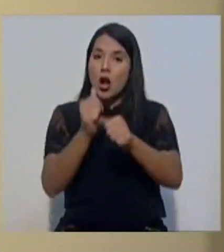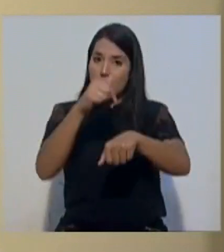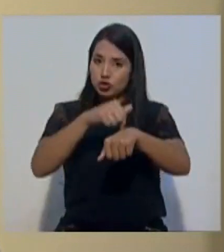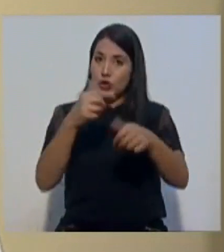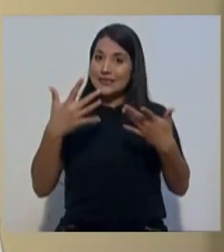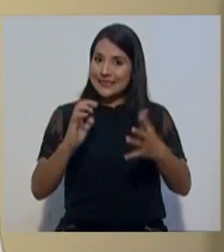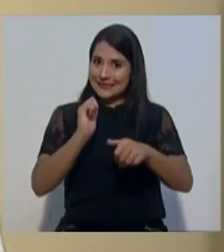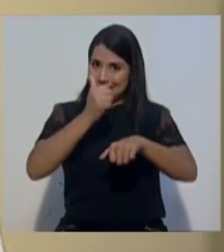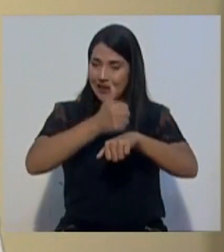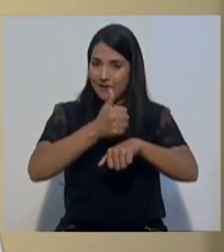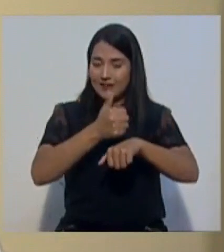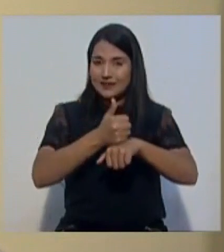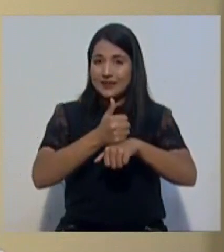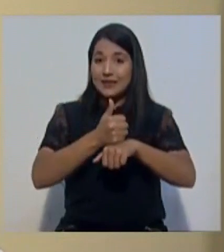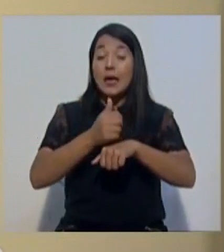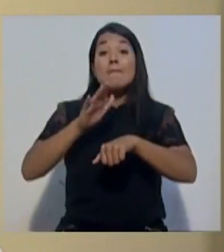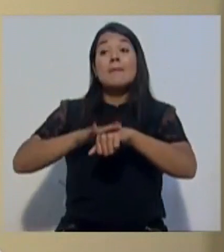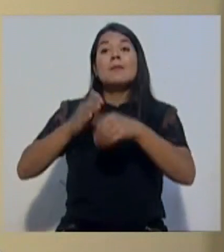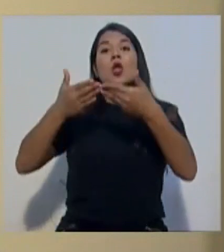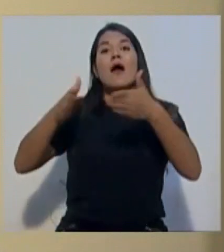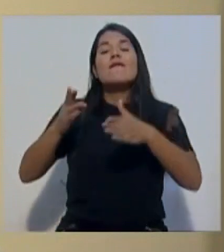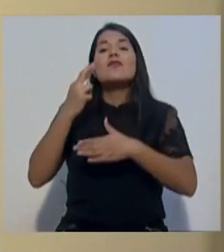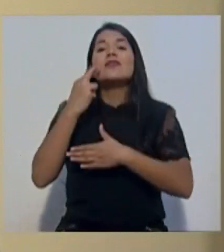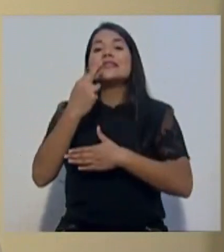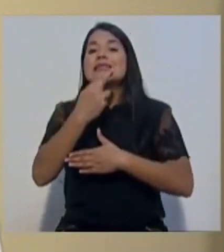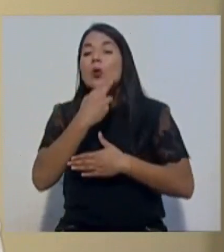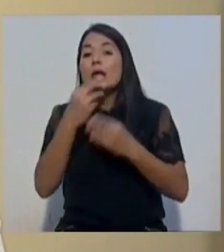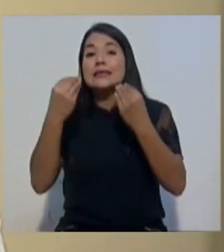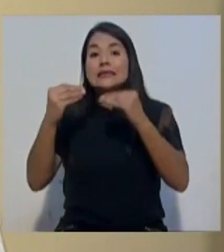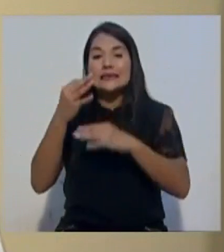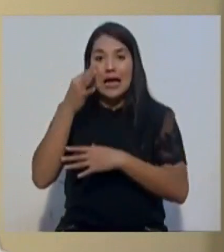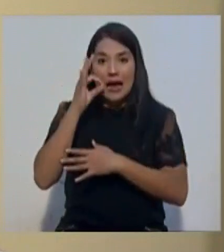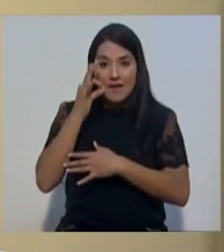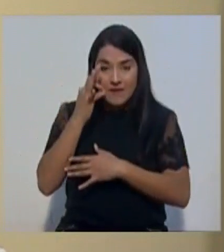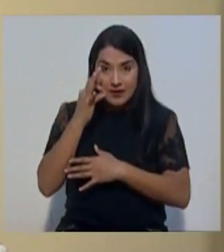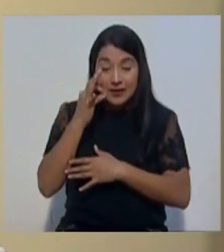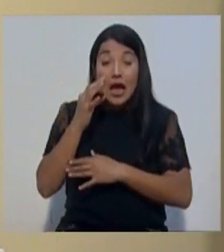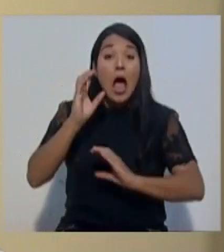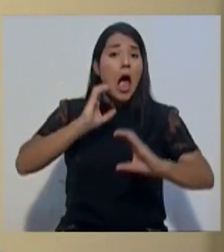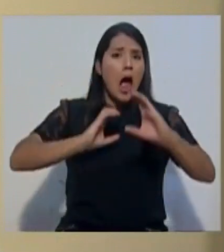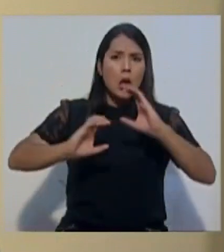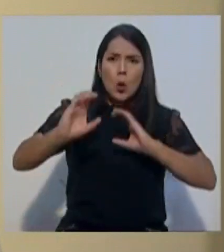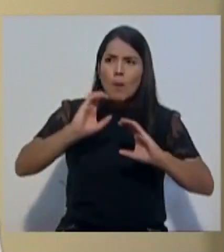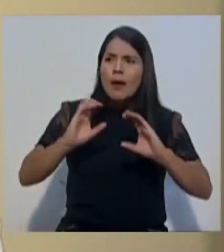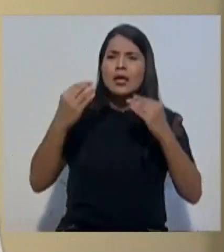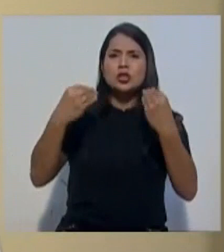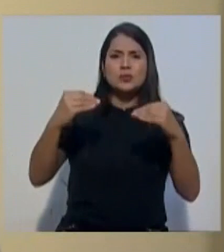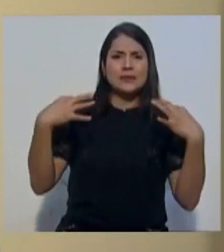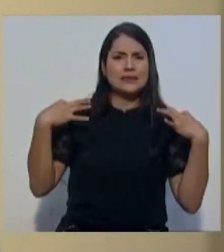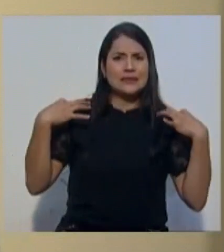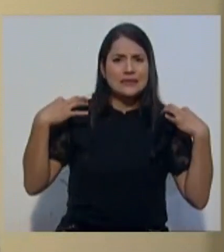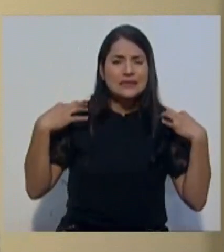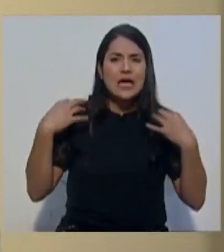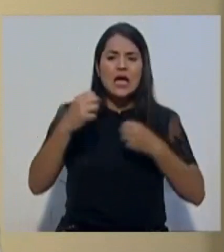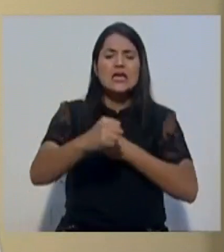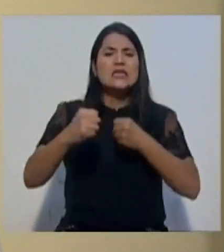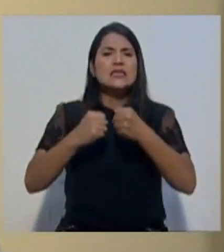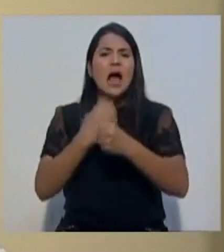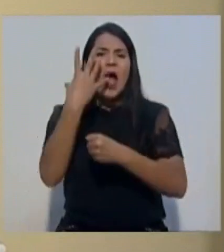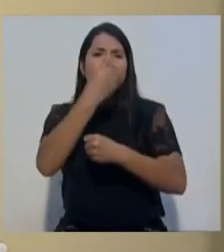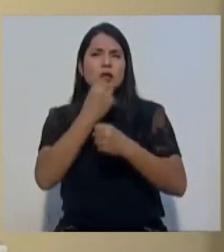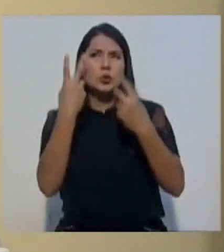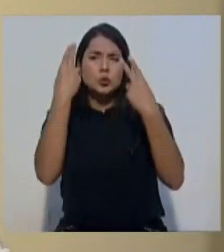nuestro compañero, a los restaurantes y cafeterías, al comercio, a las tiendas, a las salas de